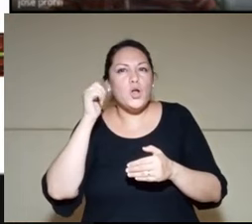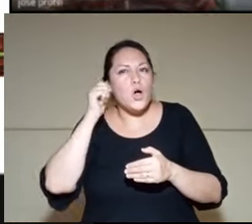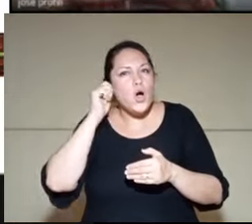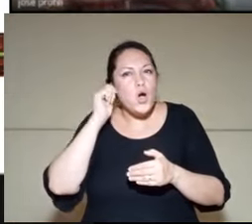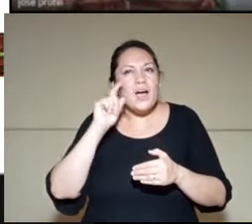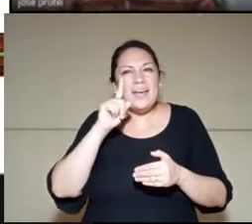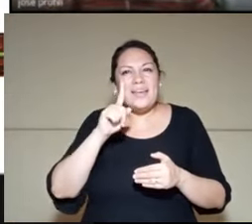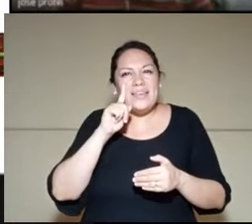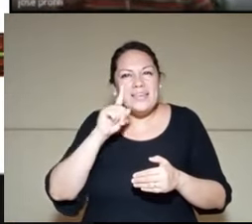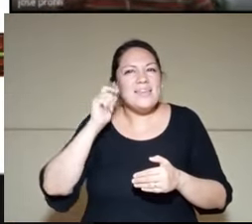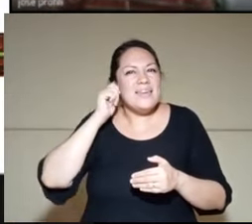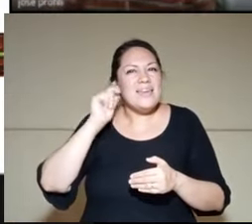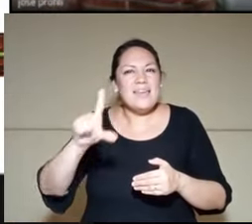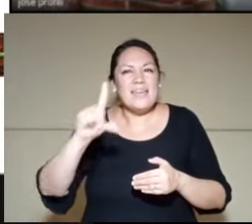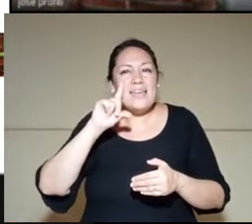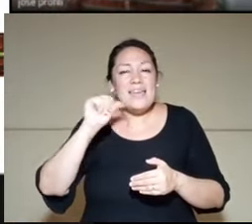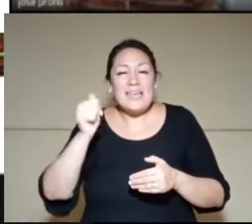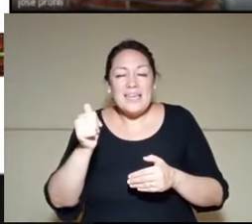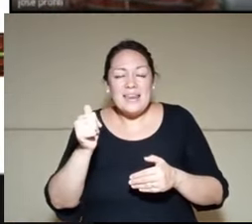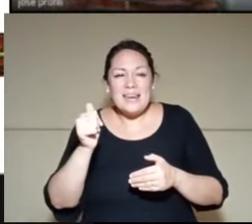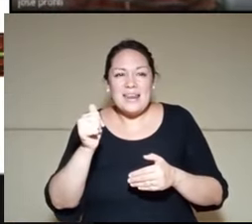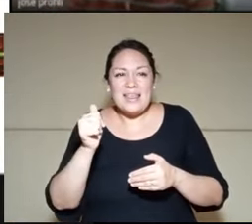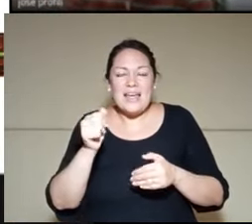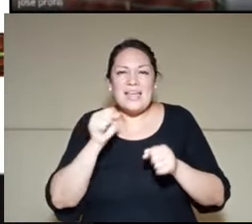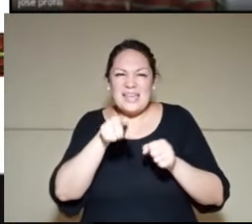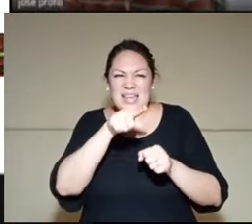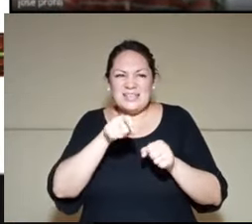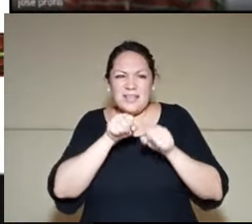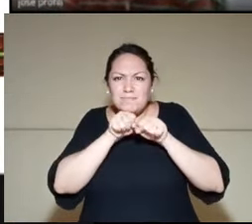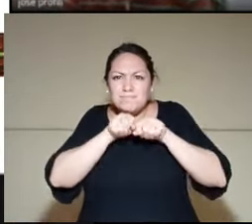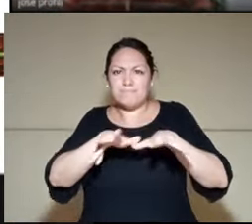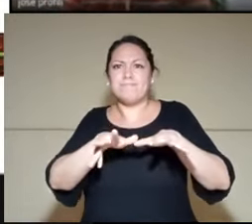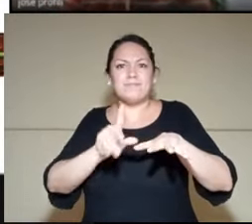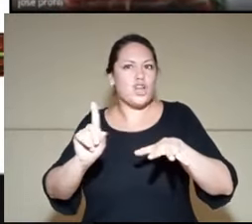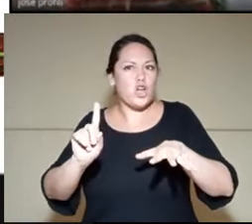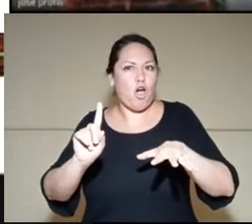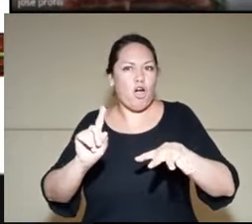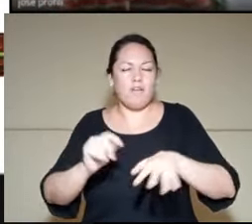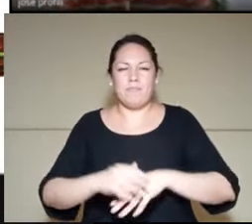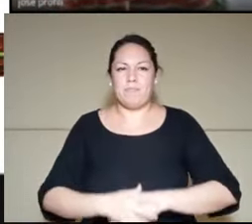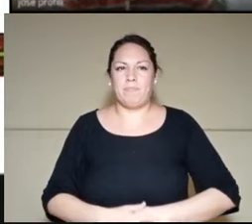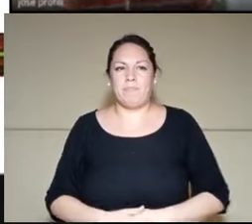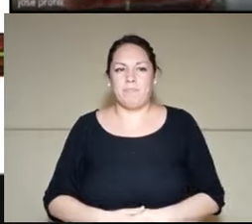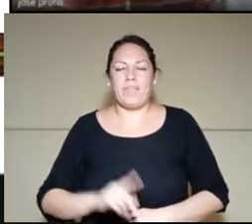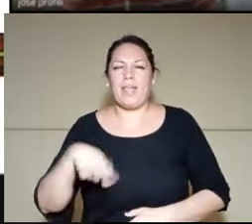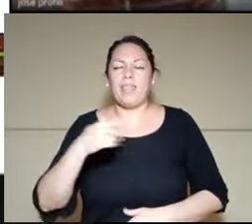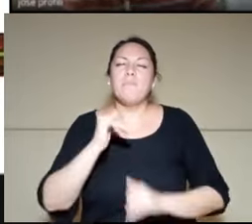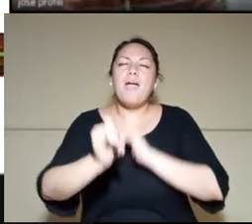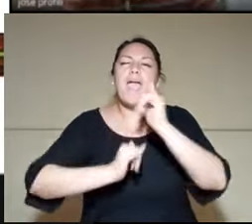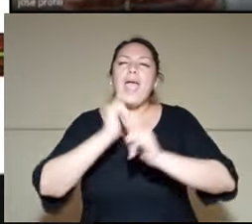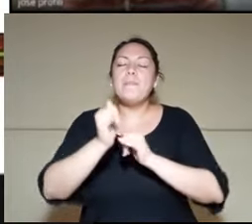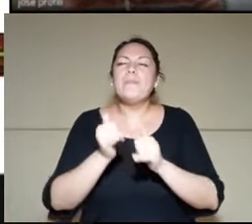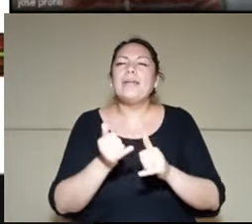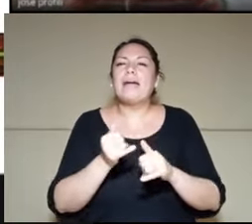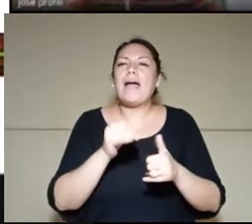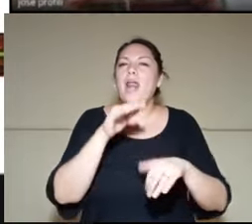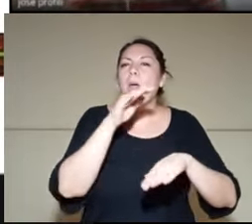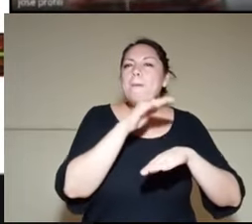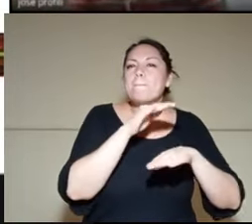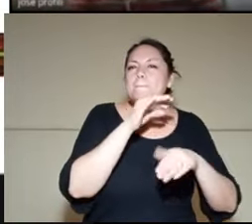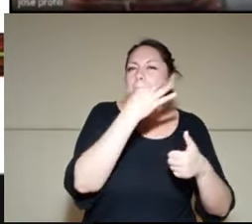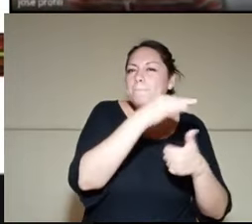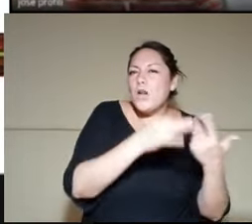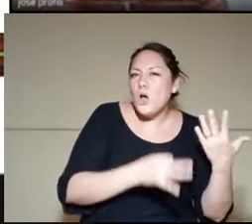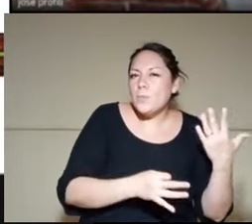otras células que son parecidas a las neuronas, pero no son neuronas porque no se excitan. Ya vamos a ver cuáles son las propiedades de la